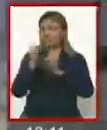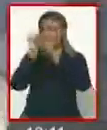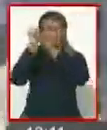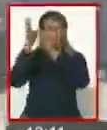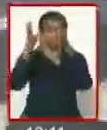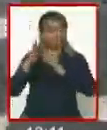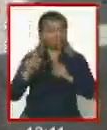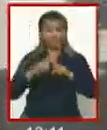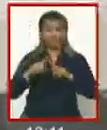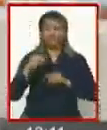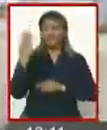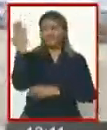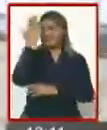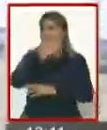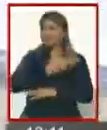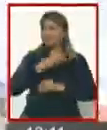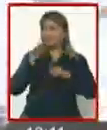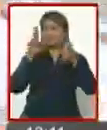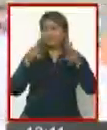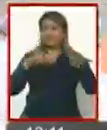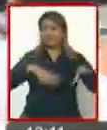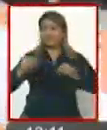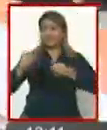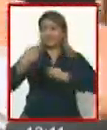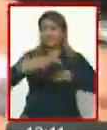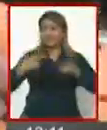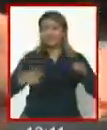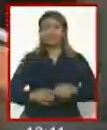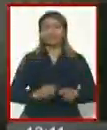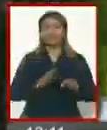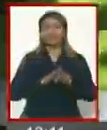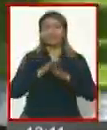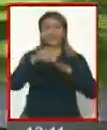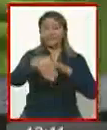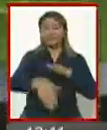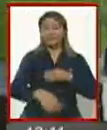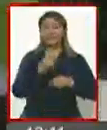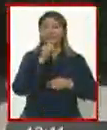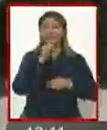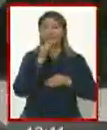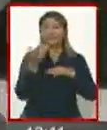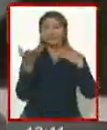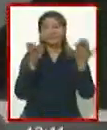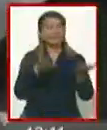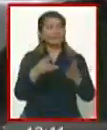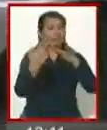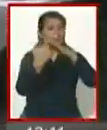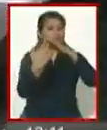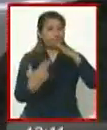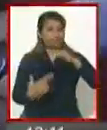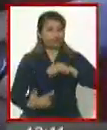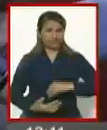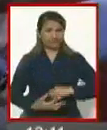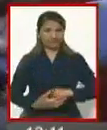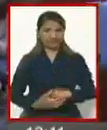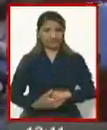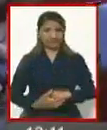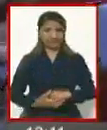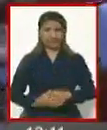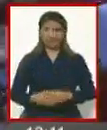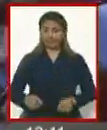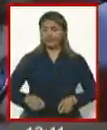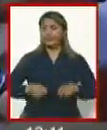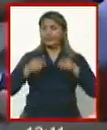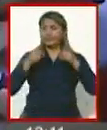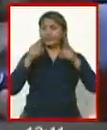abuelos. Pero no se percataron que la víctima salió de su habitación y resbaló en la piscina, donde murió ahogado. A denuncia de este Centro